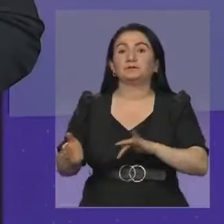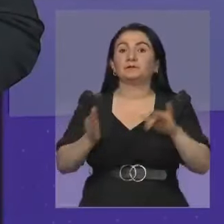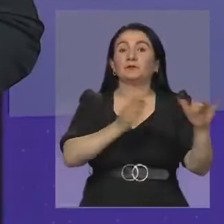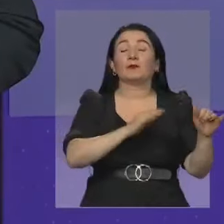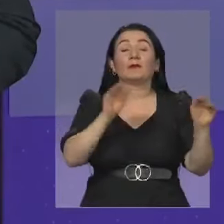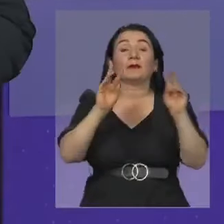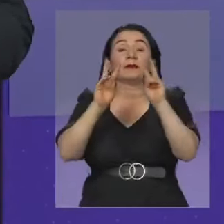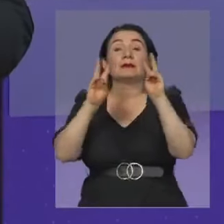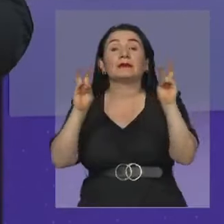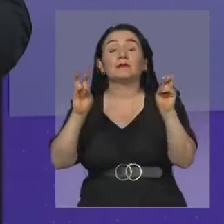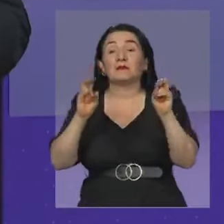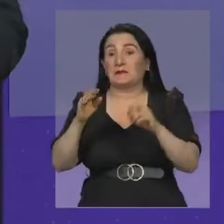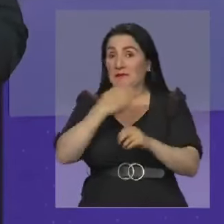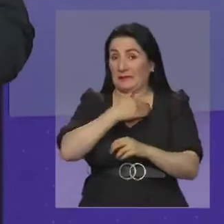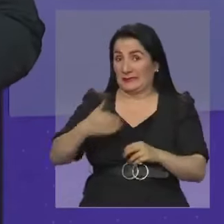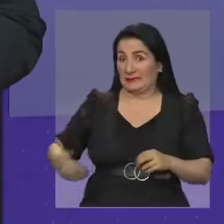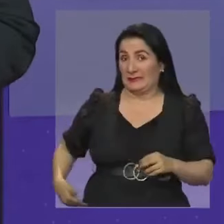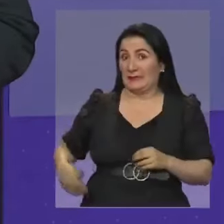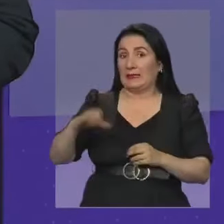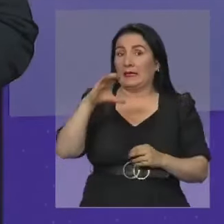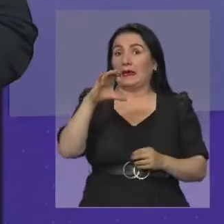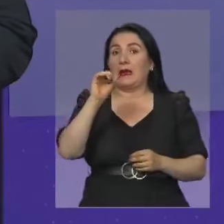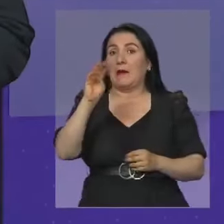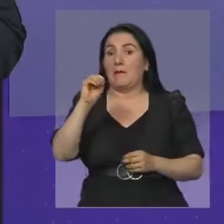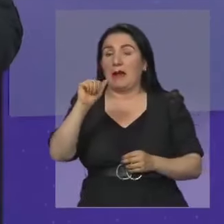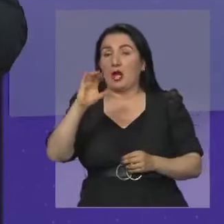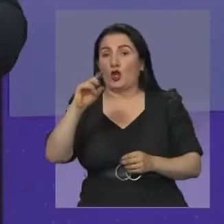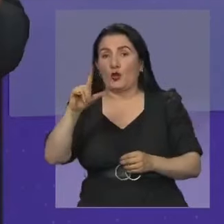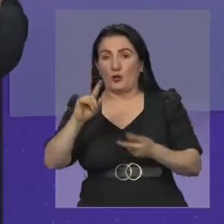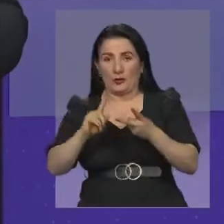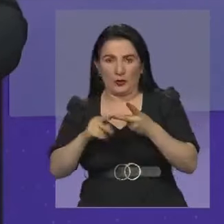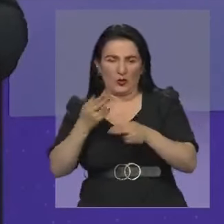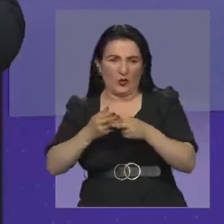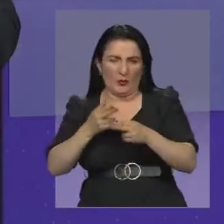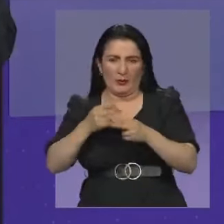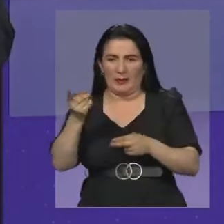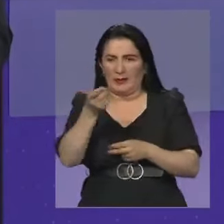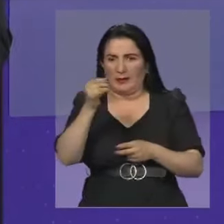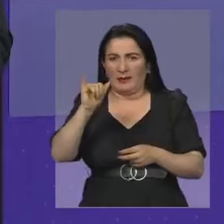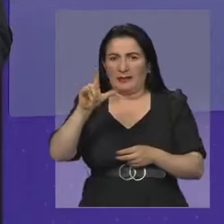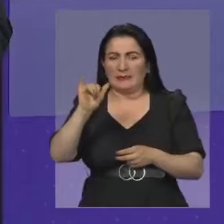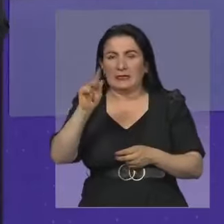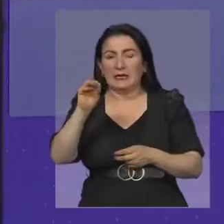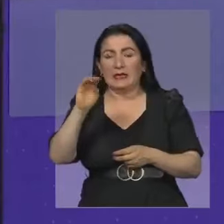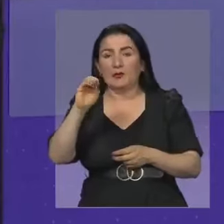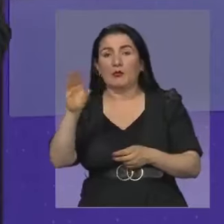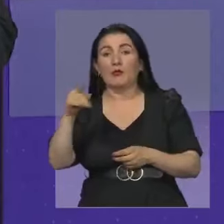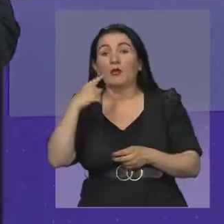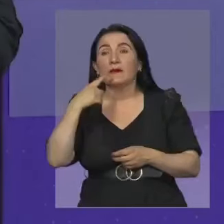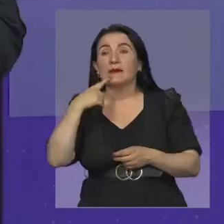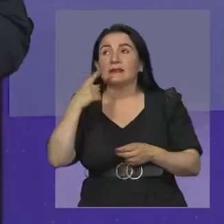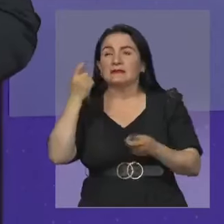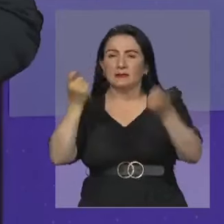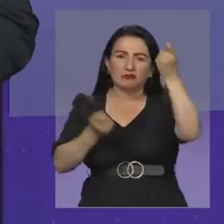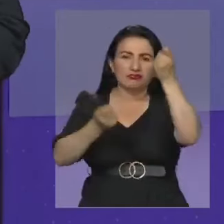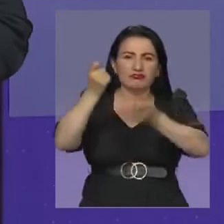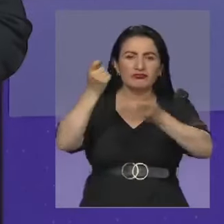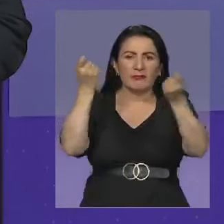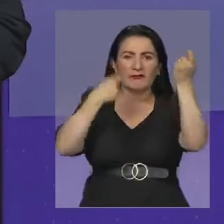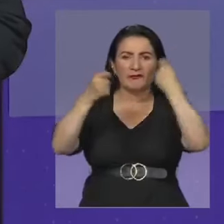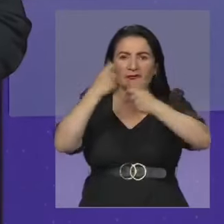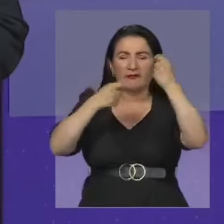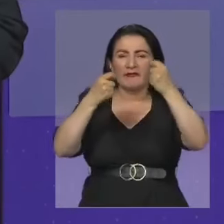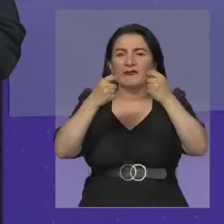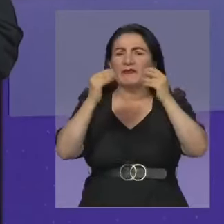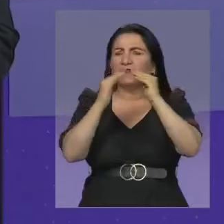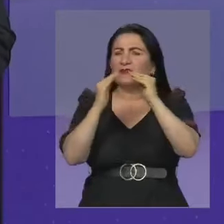Cambiamos de tema porque el presidente de Camacol, Guillermo Herrera, presentó las cifras del mercado de vivienda entre enero y marzo de